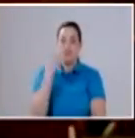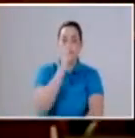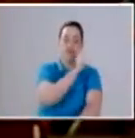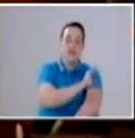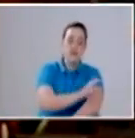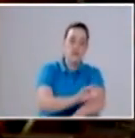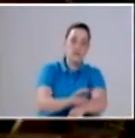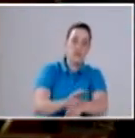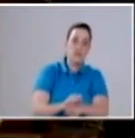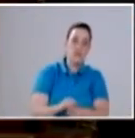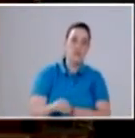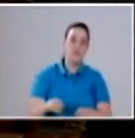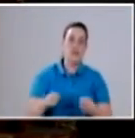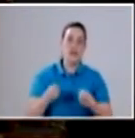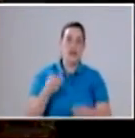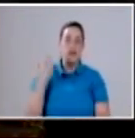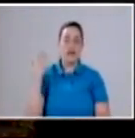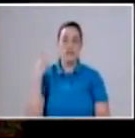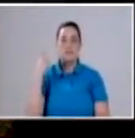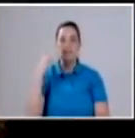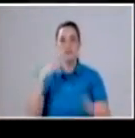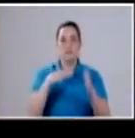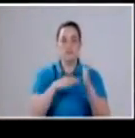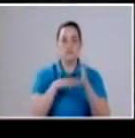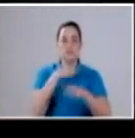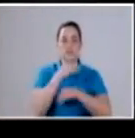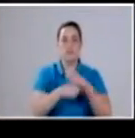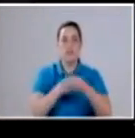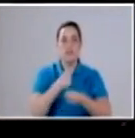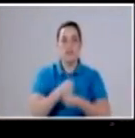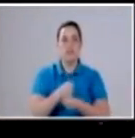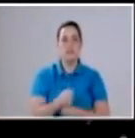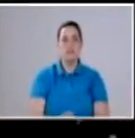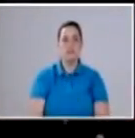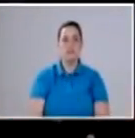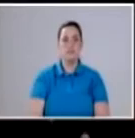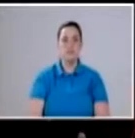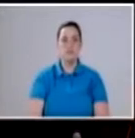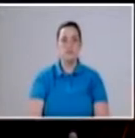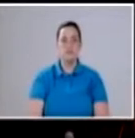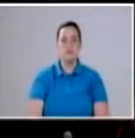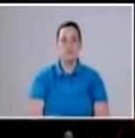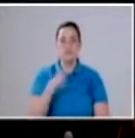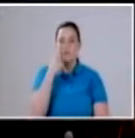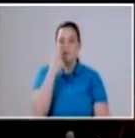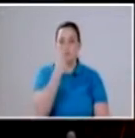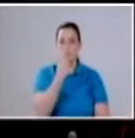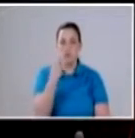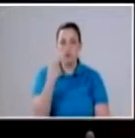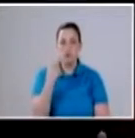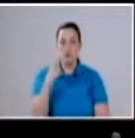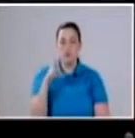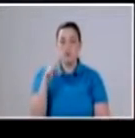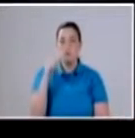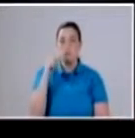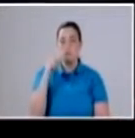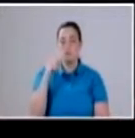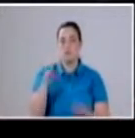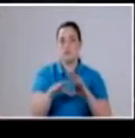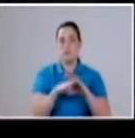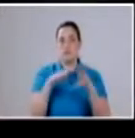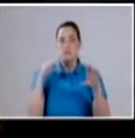se paró en aquel momento en la cátedra de Moisés, buscó. Porque no salió así